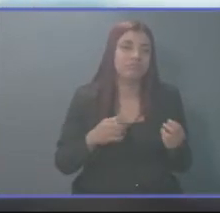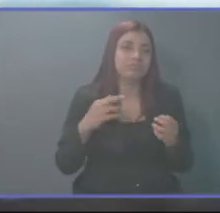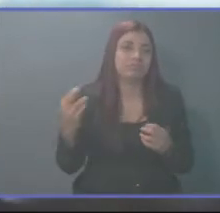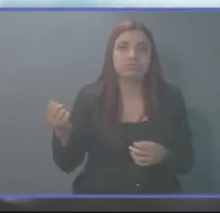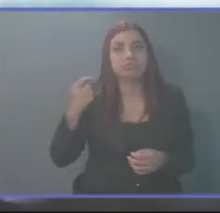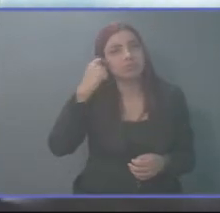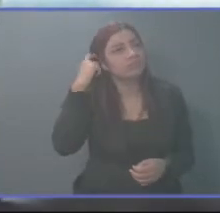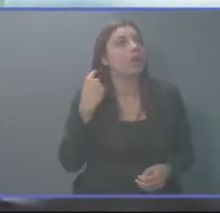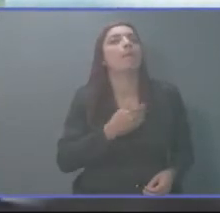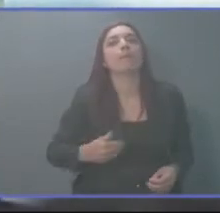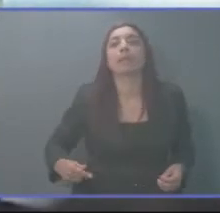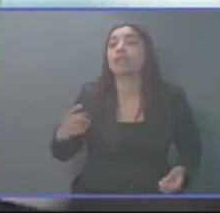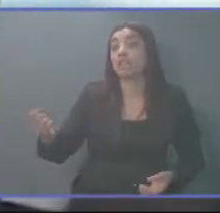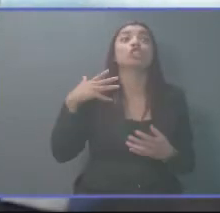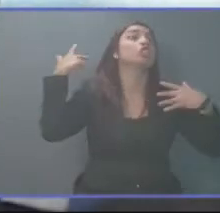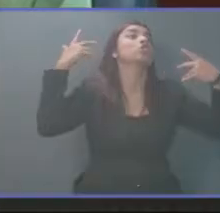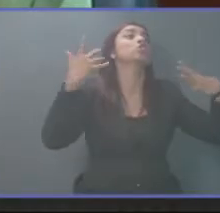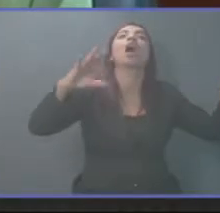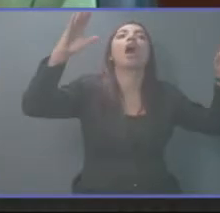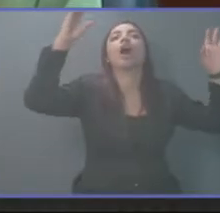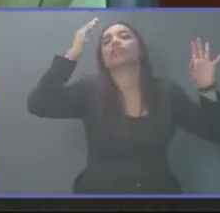solución. Vaya usted a saber.